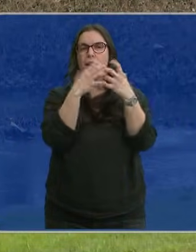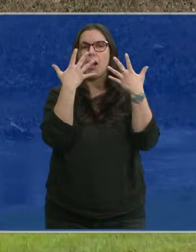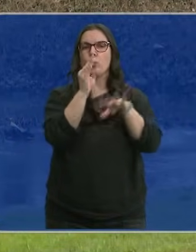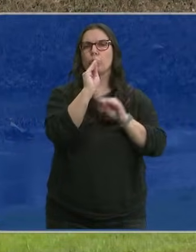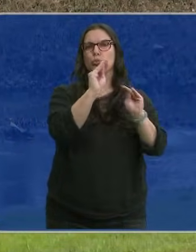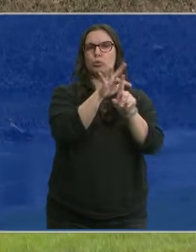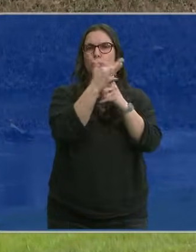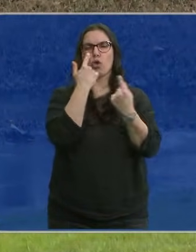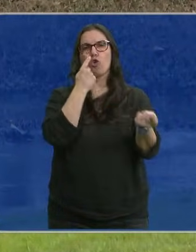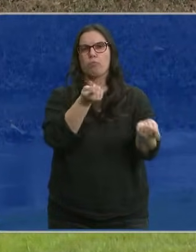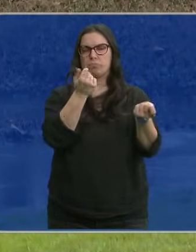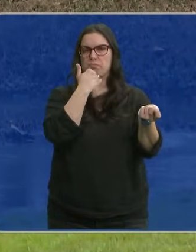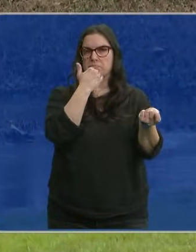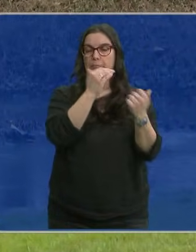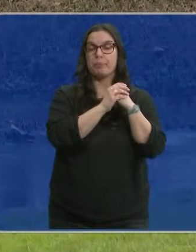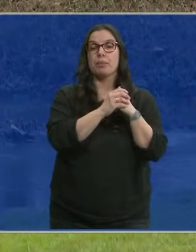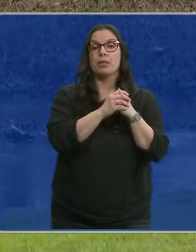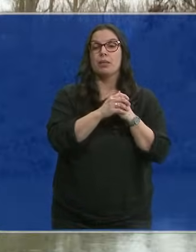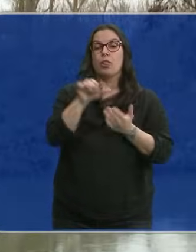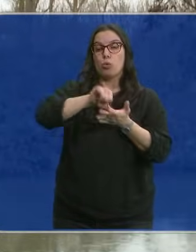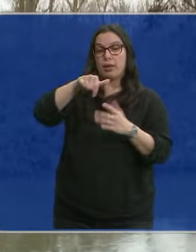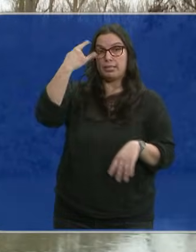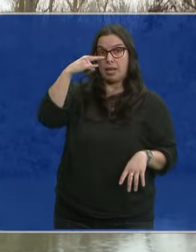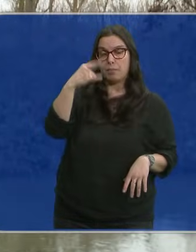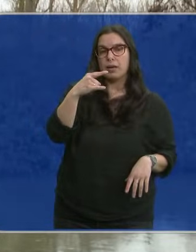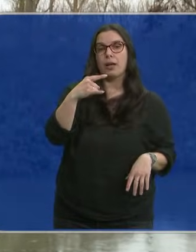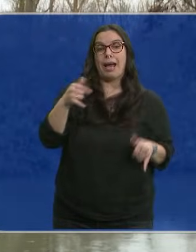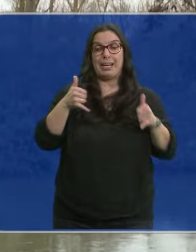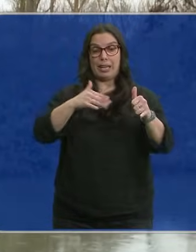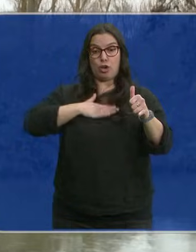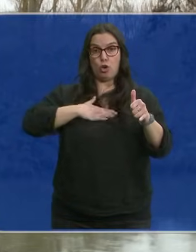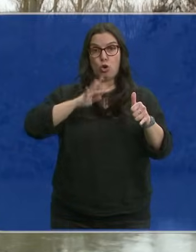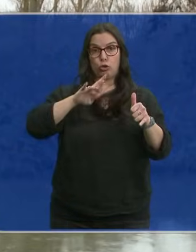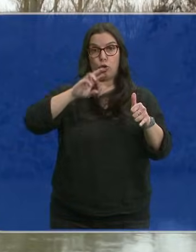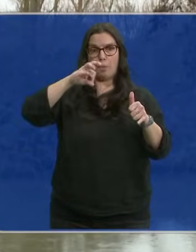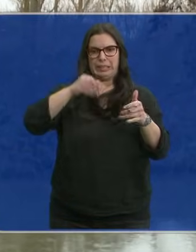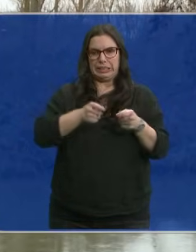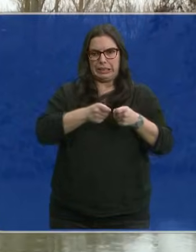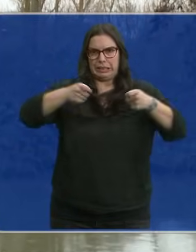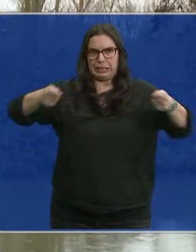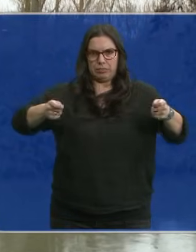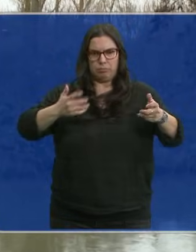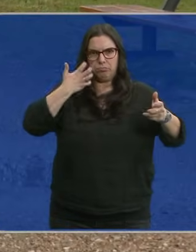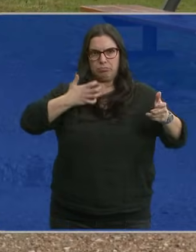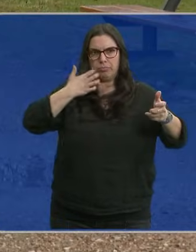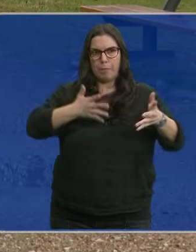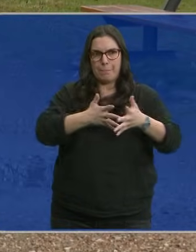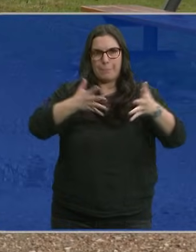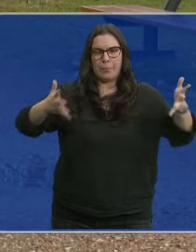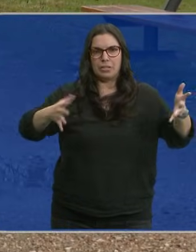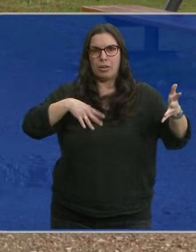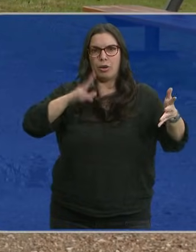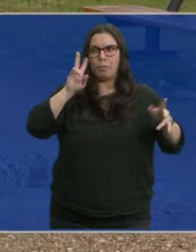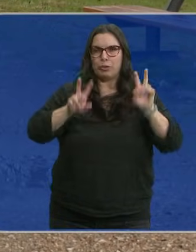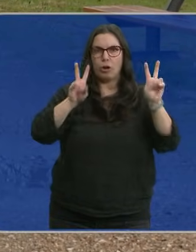situación está en general contenida. Y mientras, en la ciudad salmandina, el Tormes, que presenta una anchura inusual y que se ha convertido estos días en una